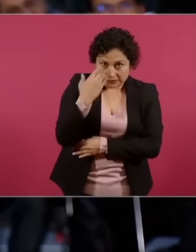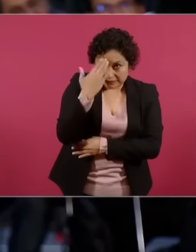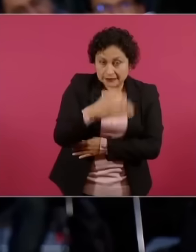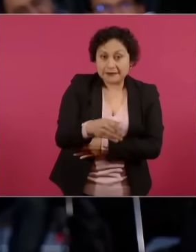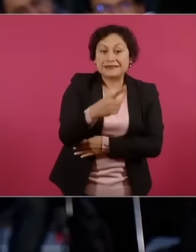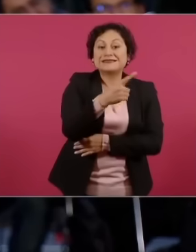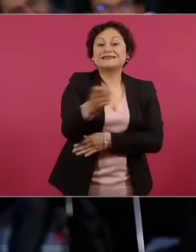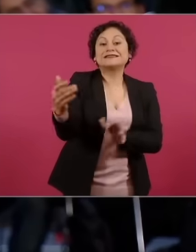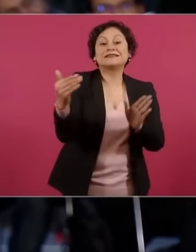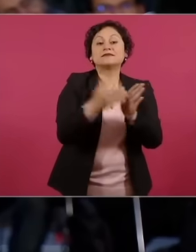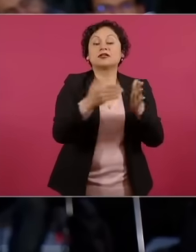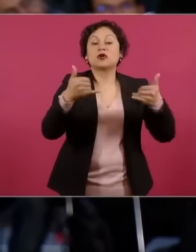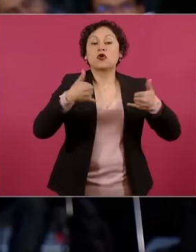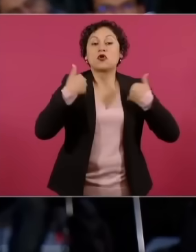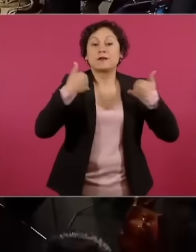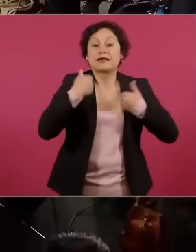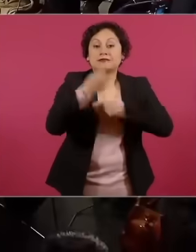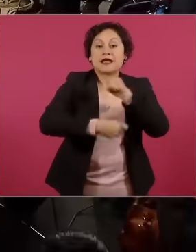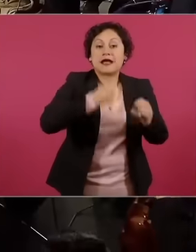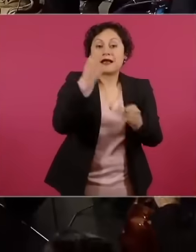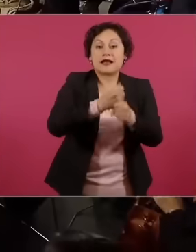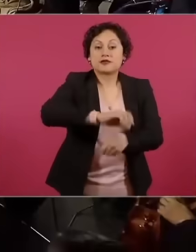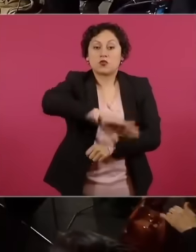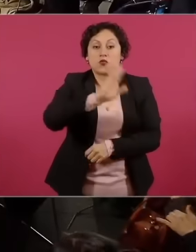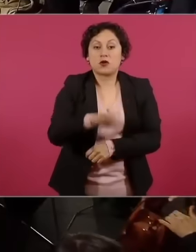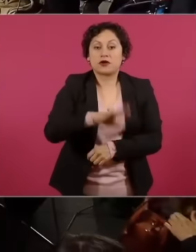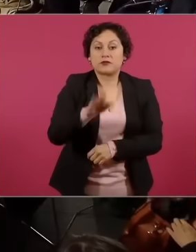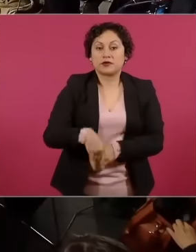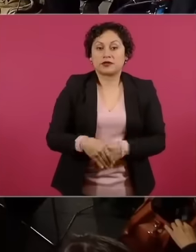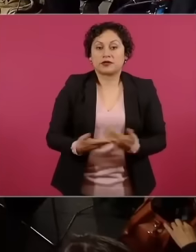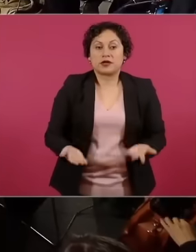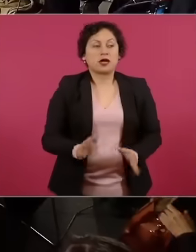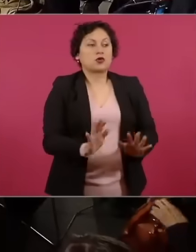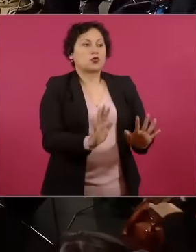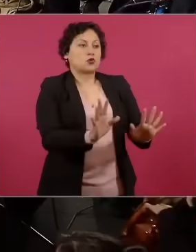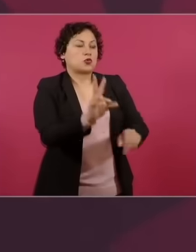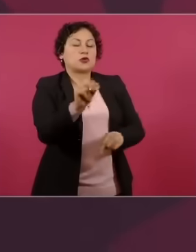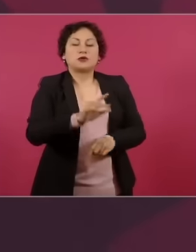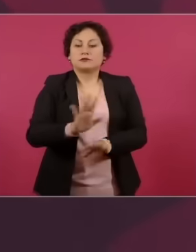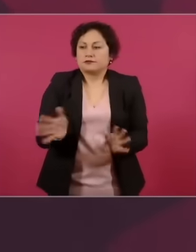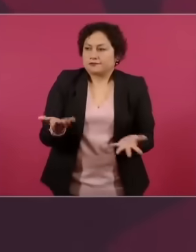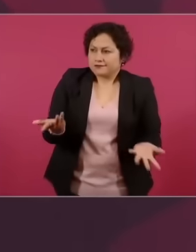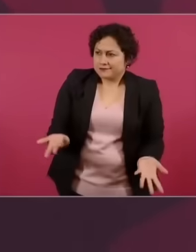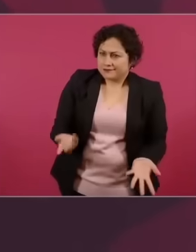Donde estamos ahora. Es que si nos vamos a esas cifras, ¿sí?